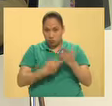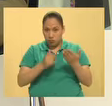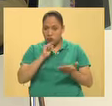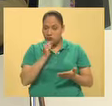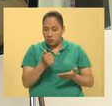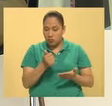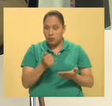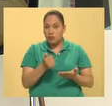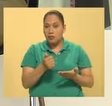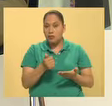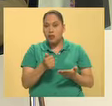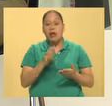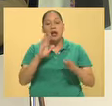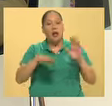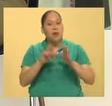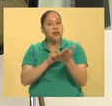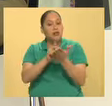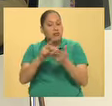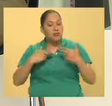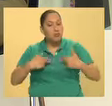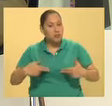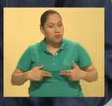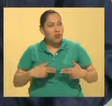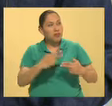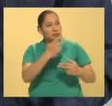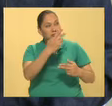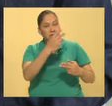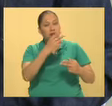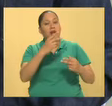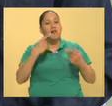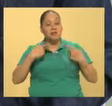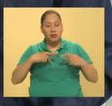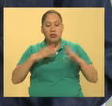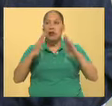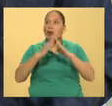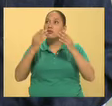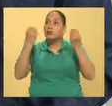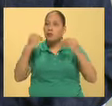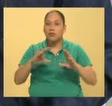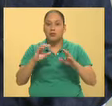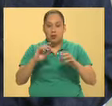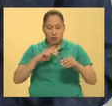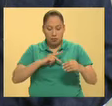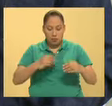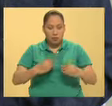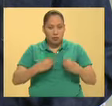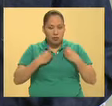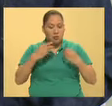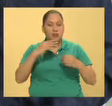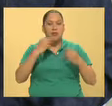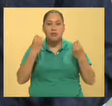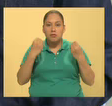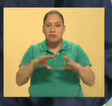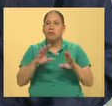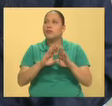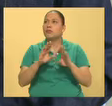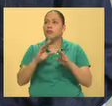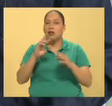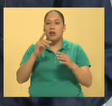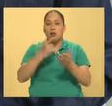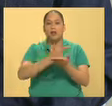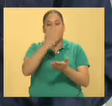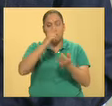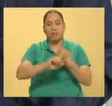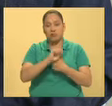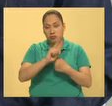derechos humanos, a veces la gente pierde hasta la vida, aparte de su patrimonio, y se derivan delitos, no nada más recomendaciones.